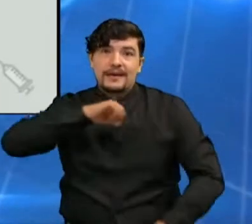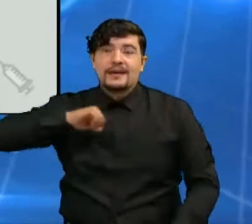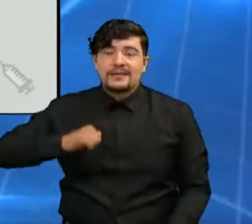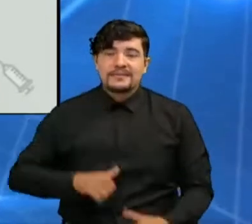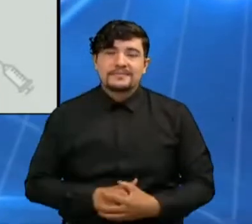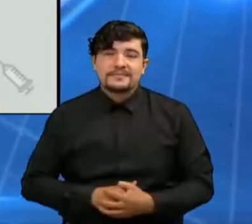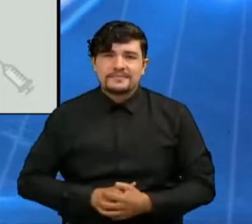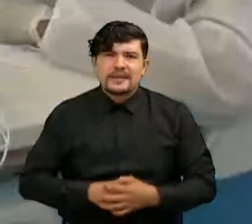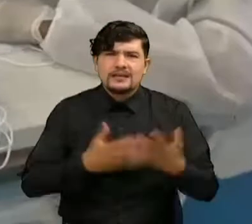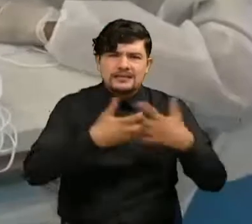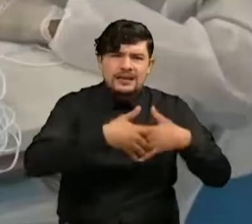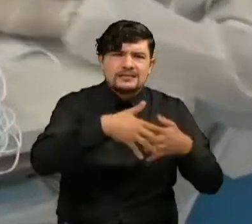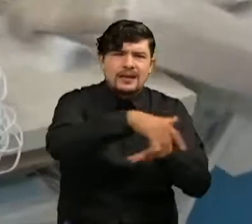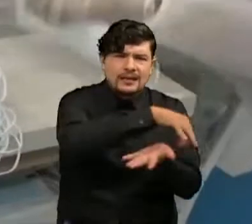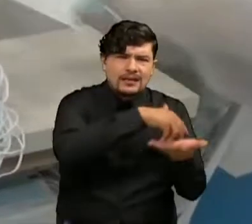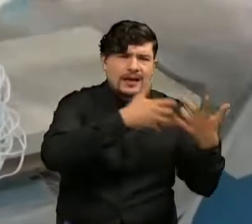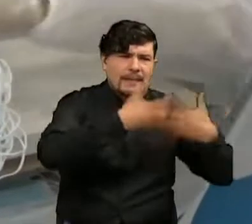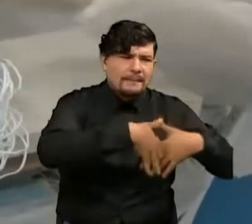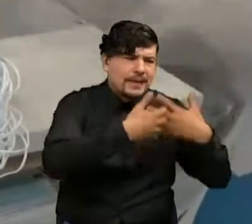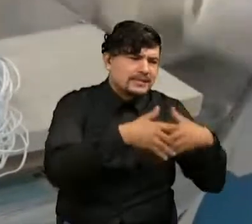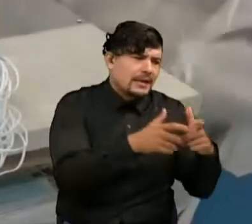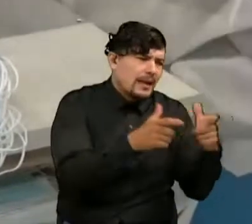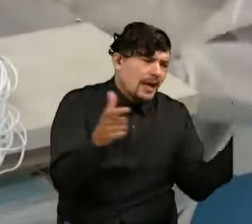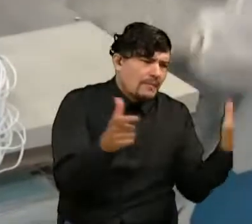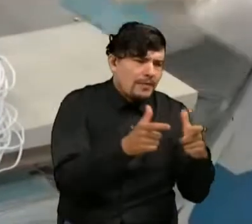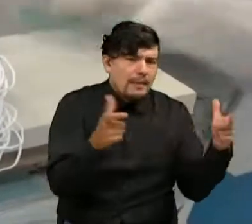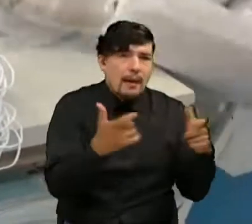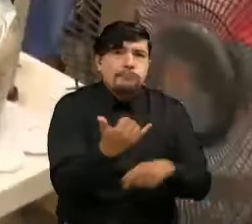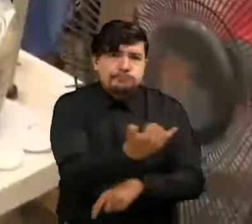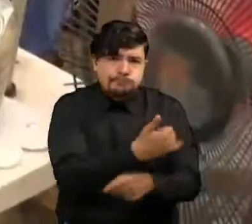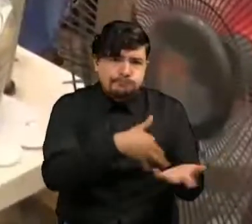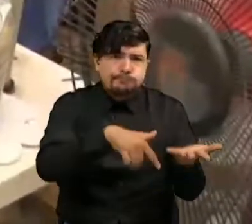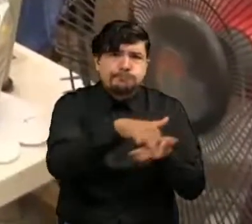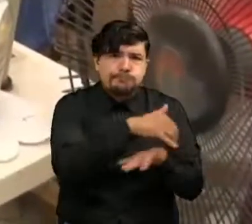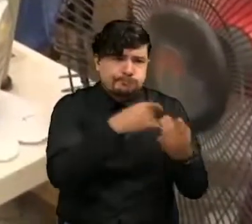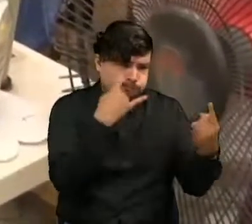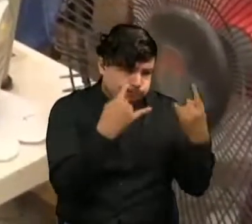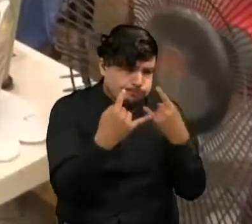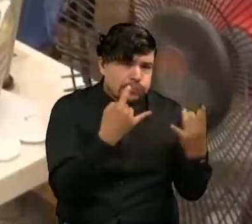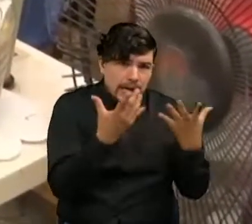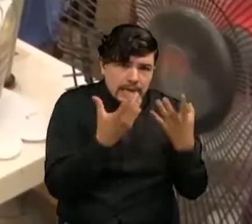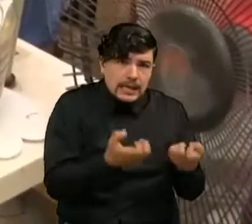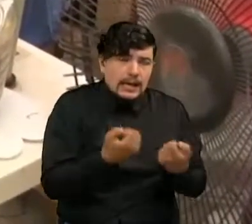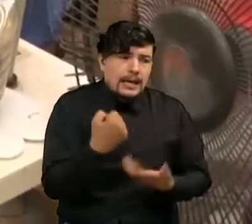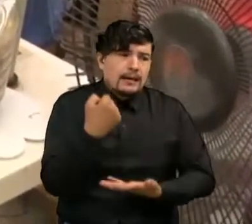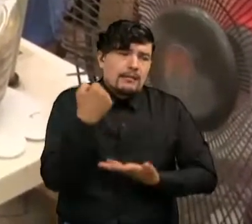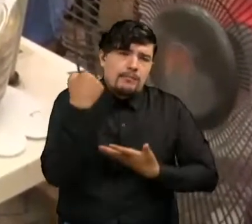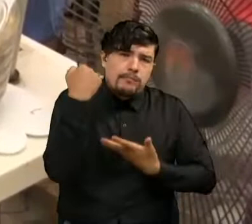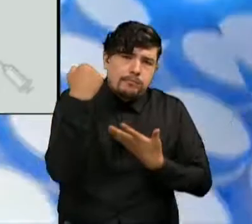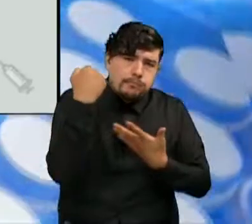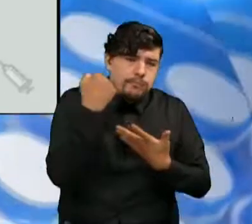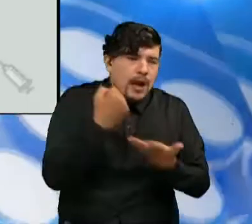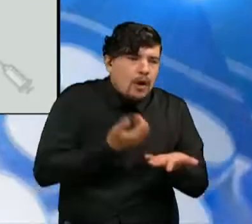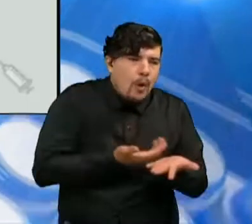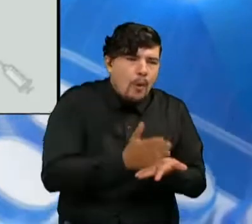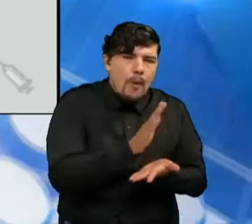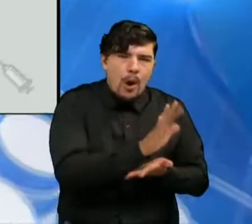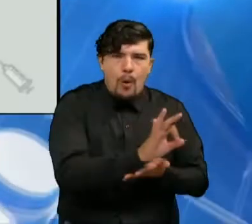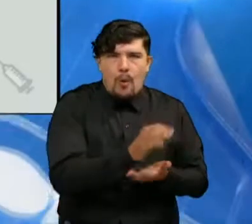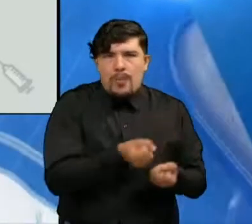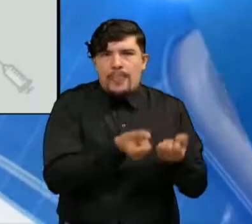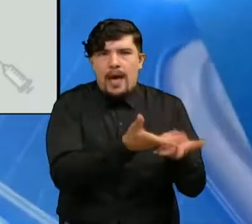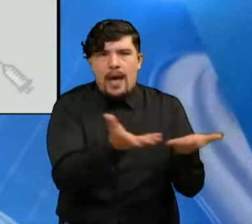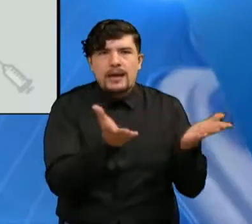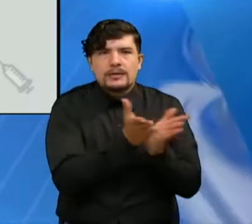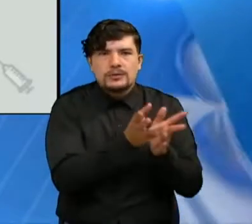los tamaños, de todos los sectores económicos que han sido estado muy interesadas. La inversión de estas 5.000 vacunas del grupo 1